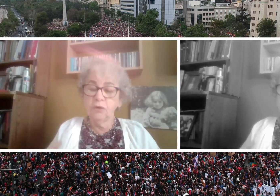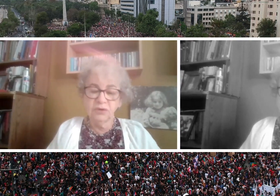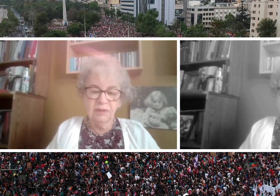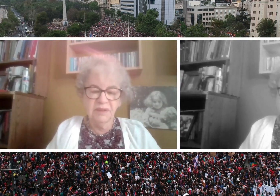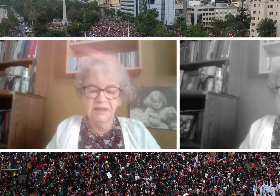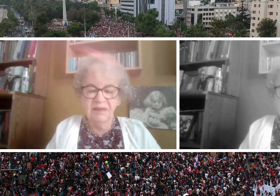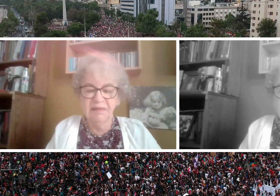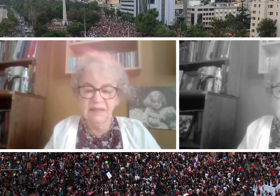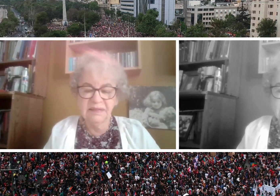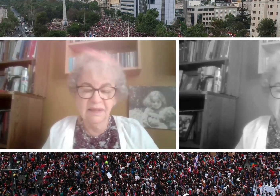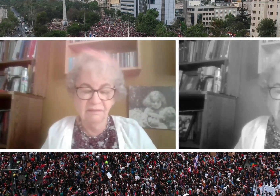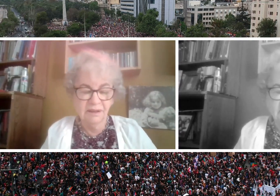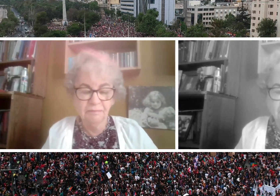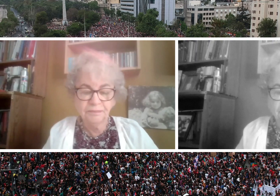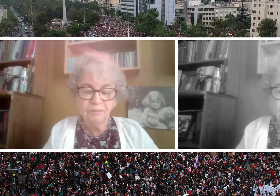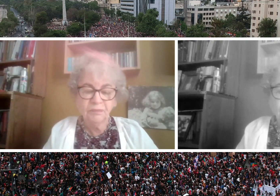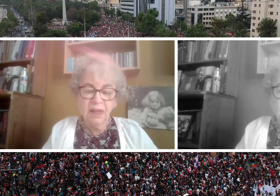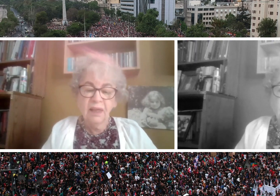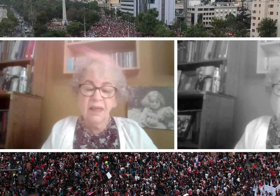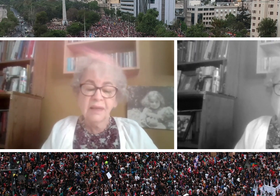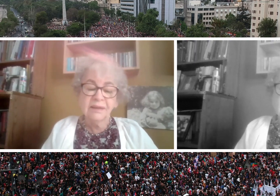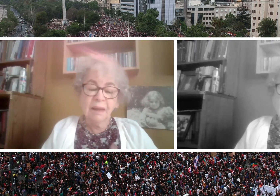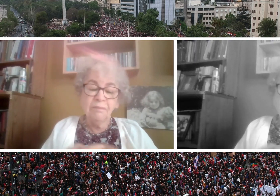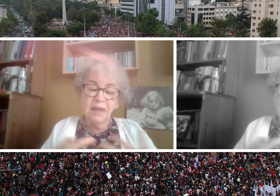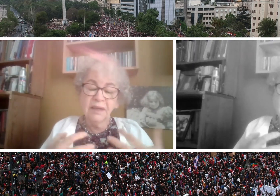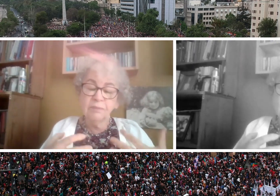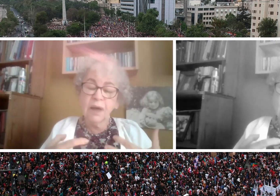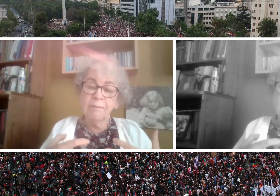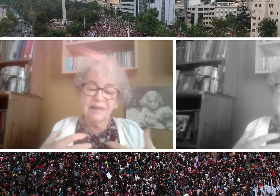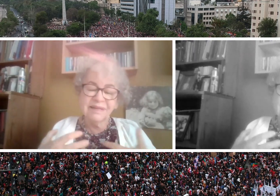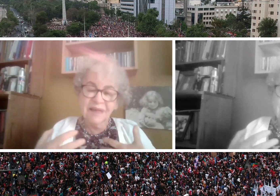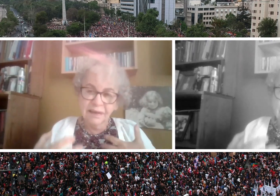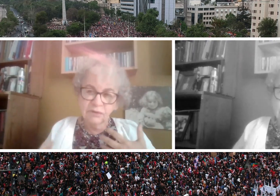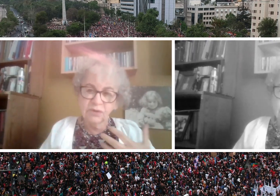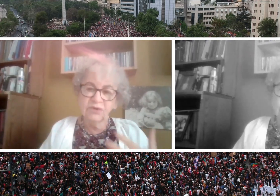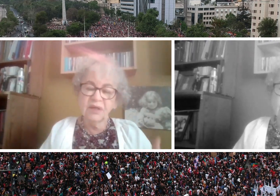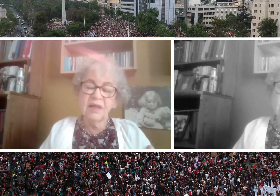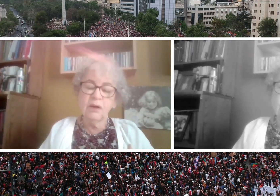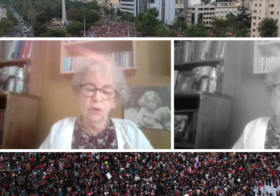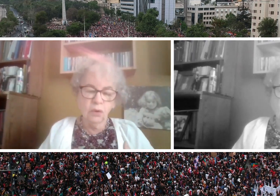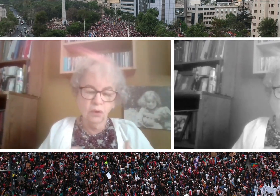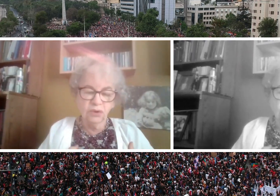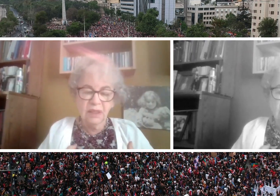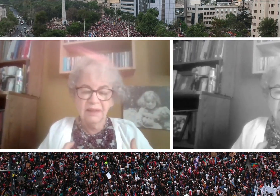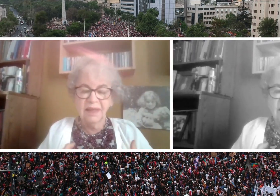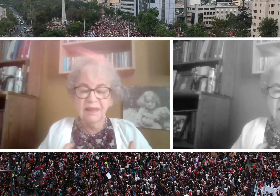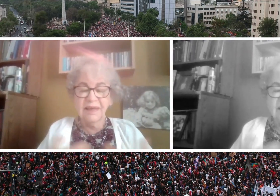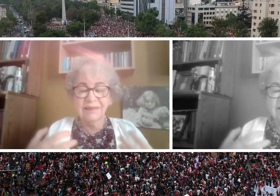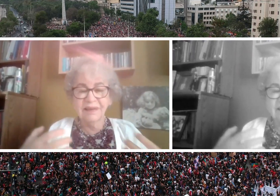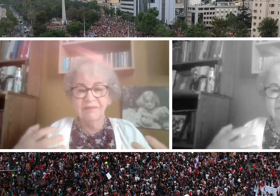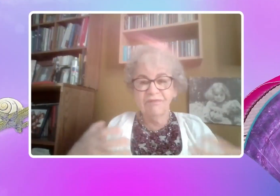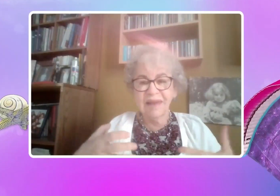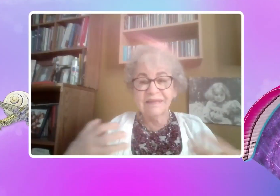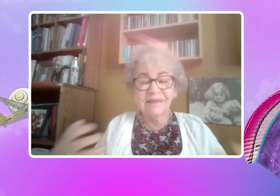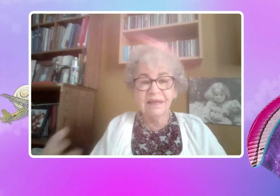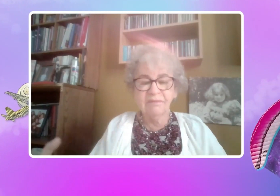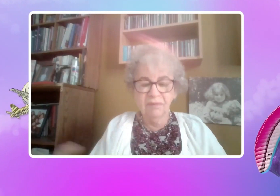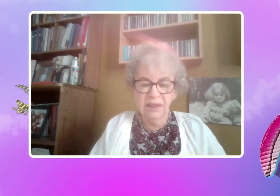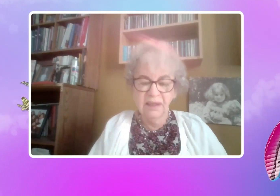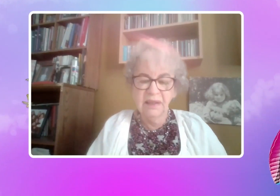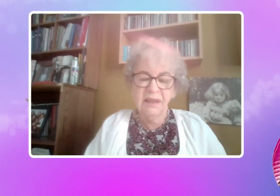alguna manera nos invisibilizaban. También a pesar, eso sí, del